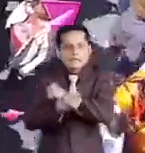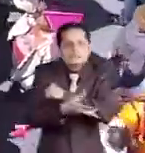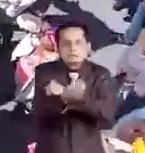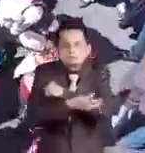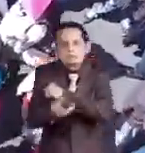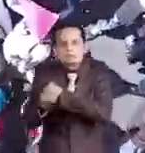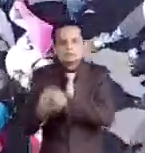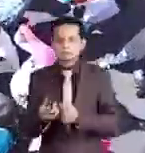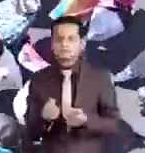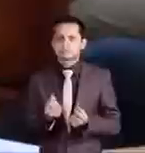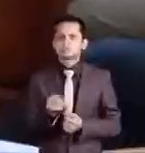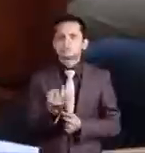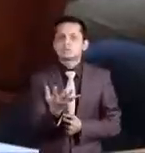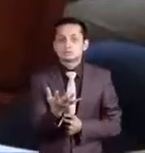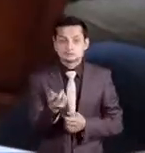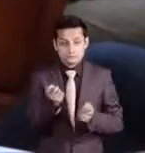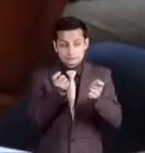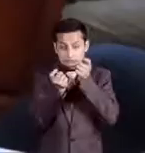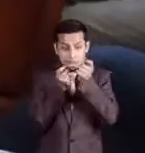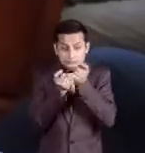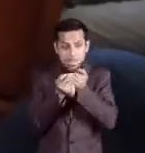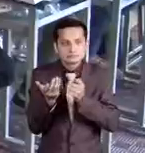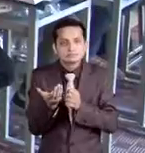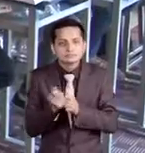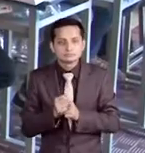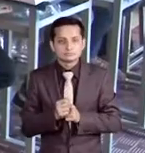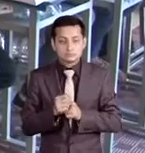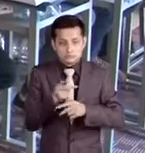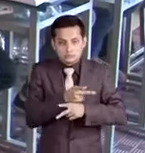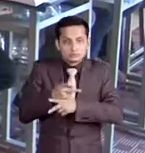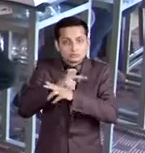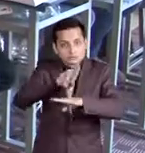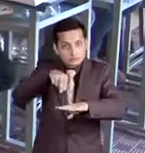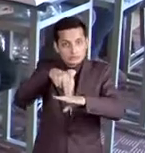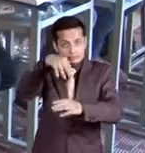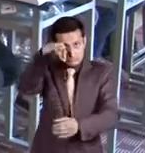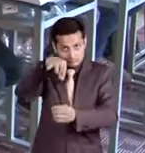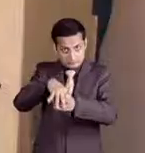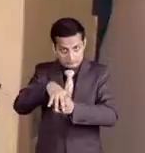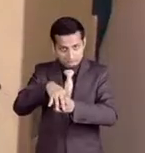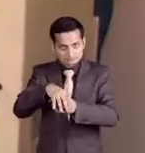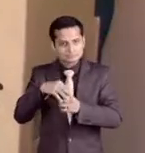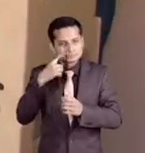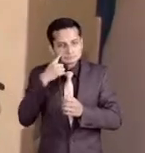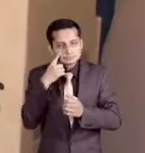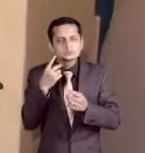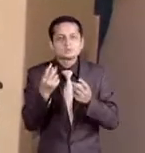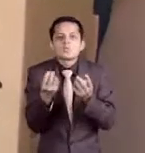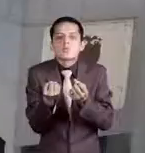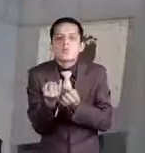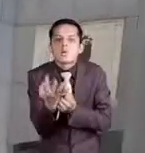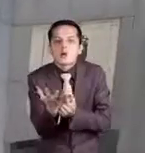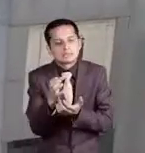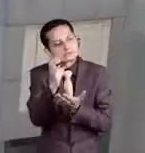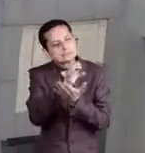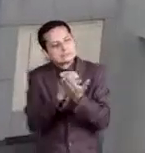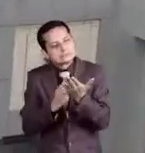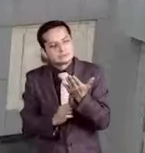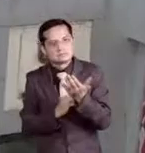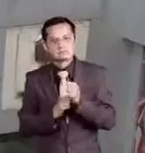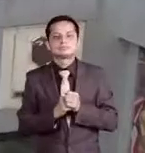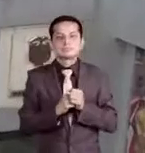del control del gasto electoral de la campaña para el referéndum y consulta popular, el Consejo Nacional